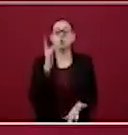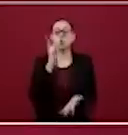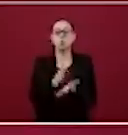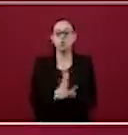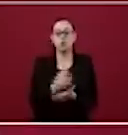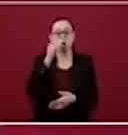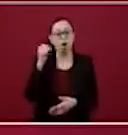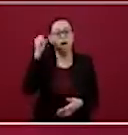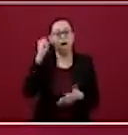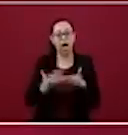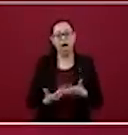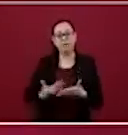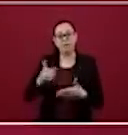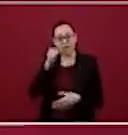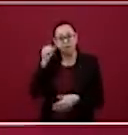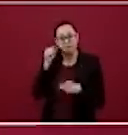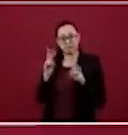al compañero